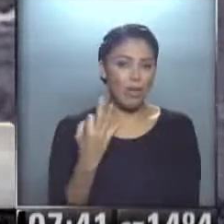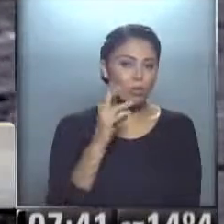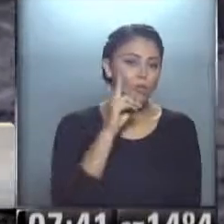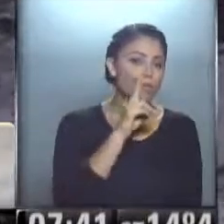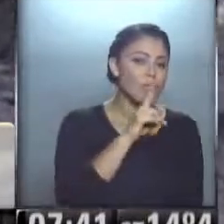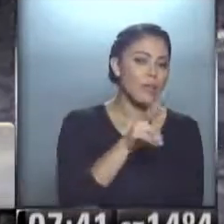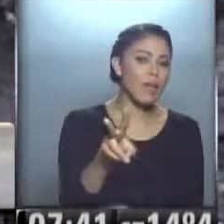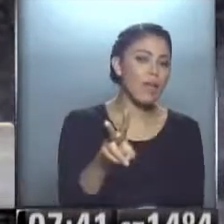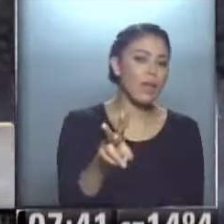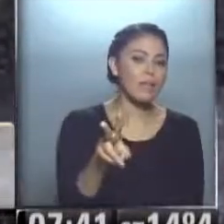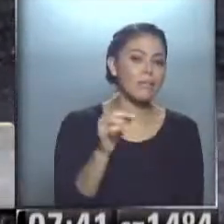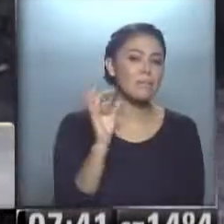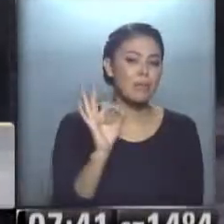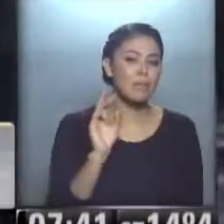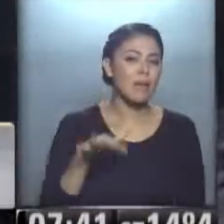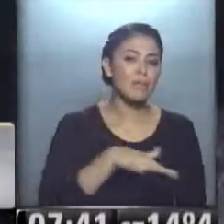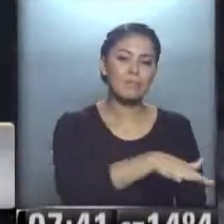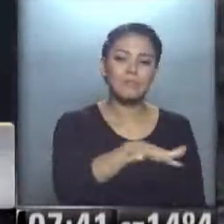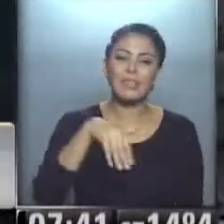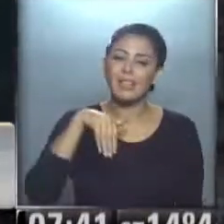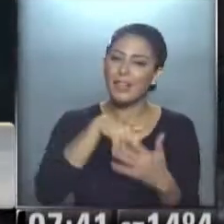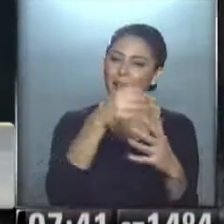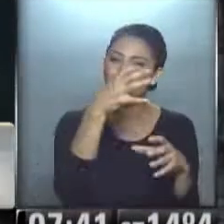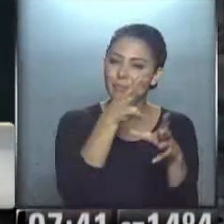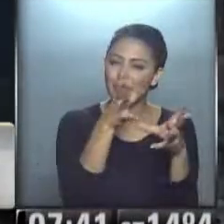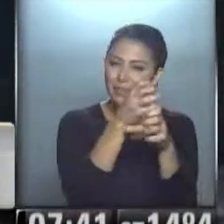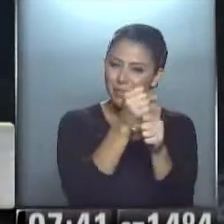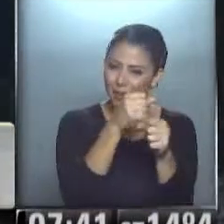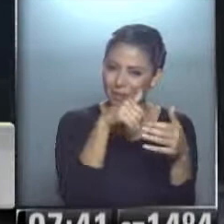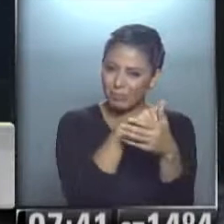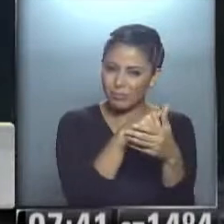en la terminal a metros